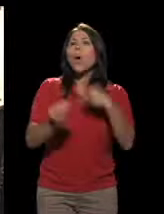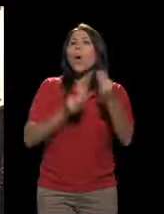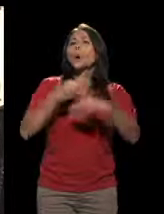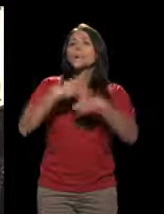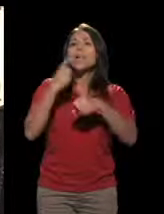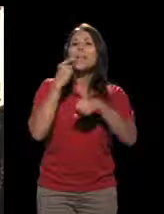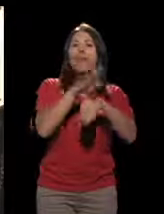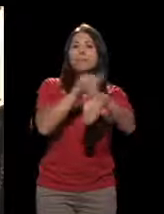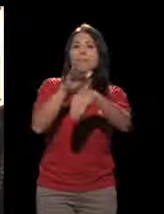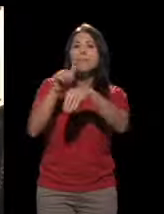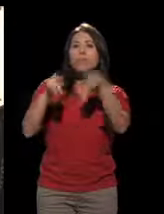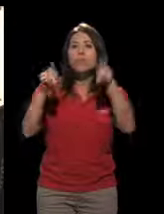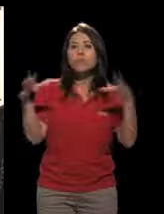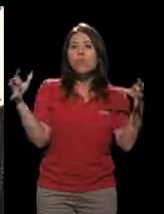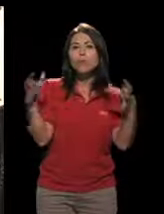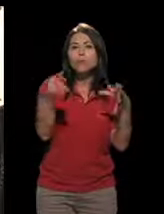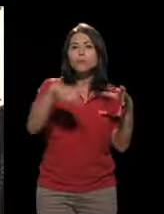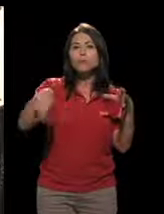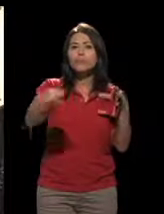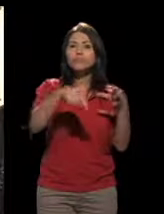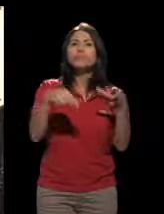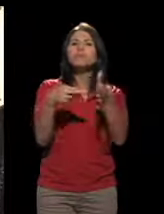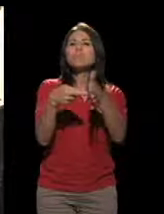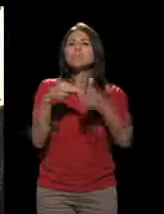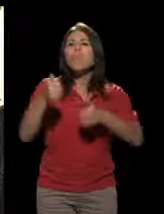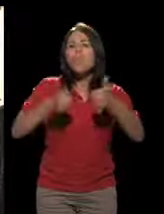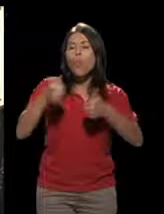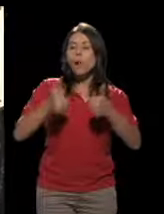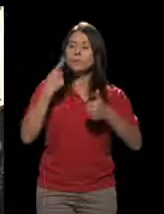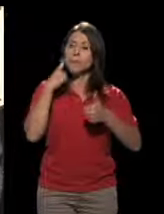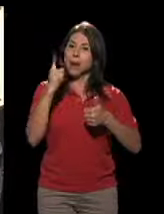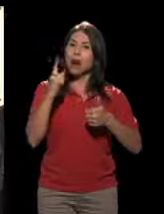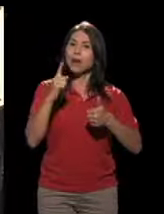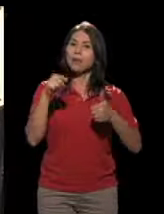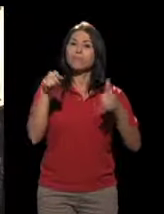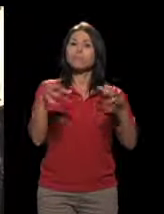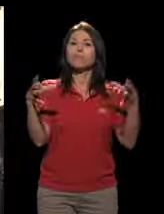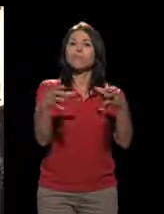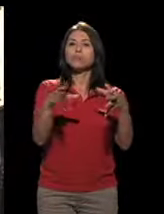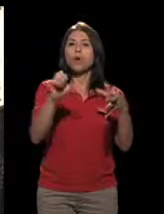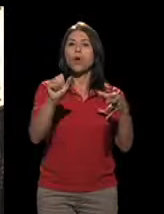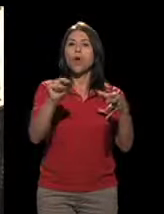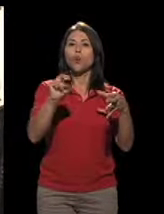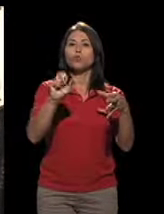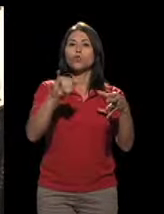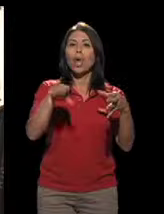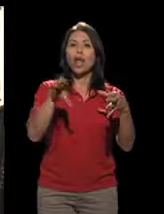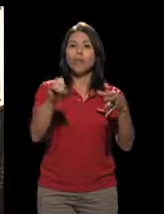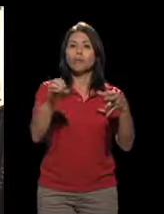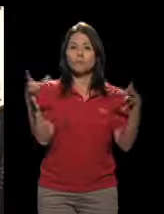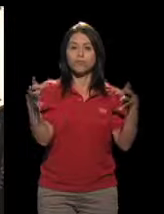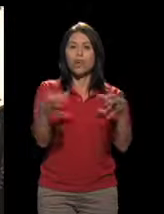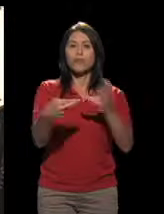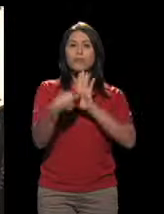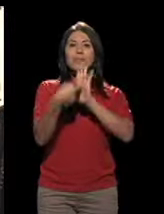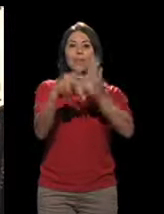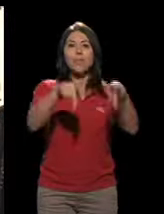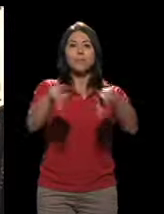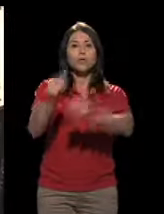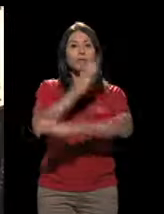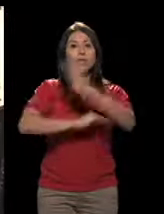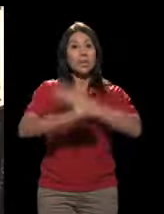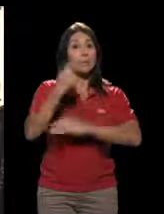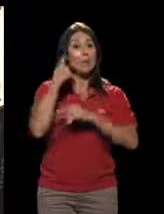ese reclutamiento y qué consideraría para, ¿verdad?, considerarse a sí mismo el consejo representativo del colectivo con discapacidad, porque